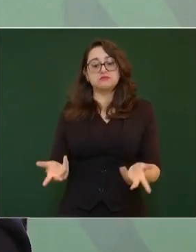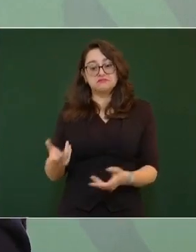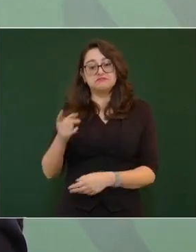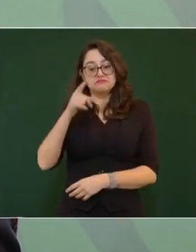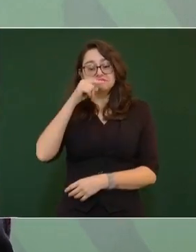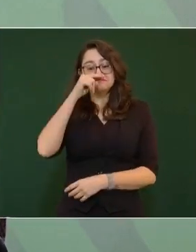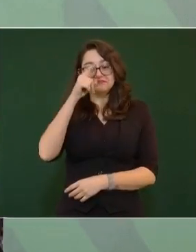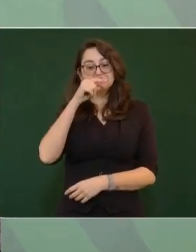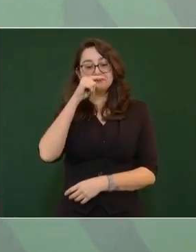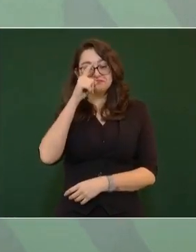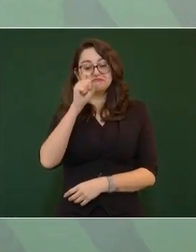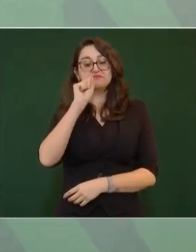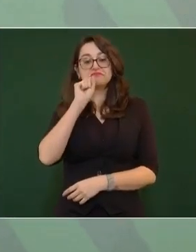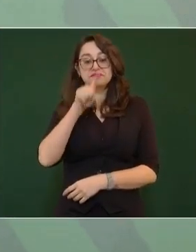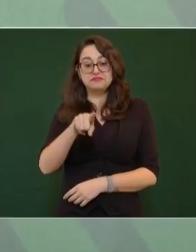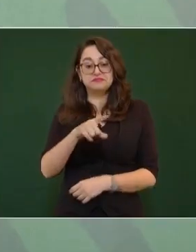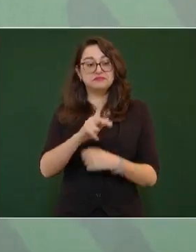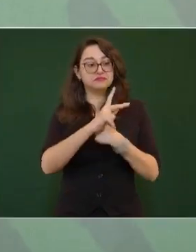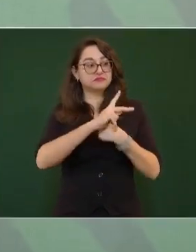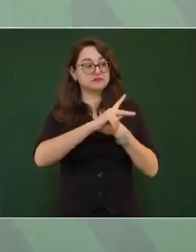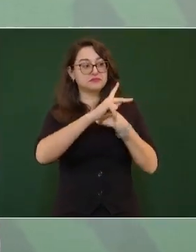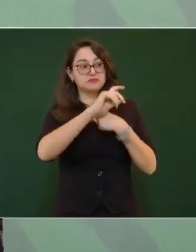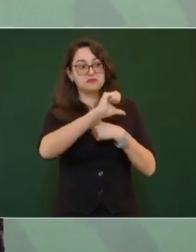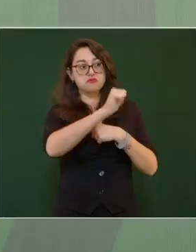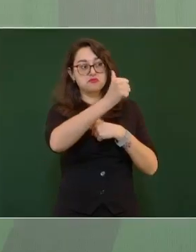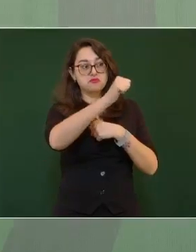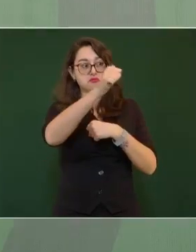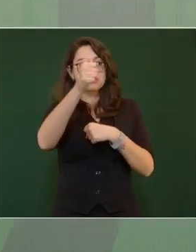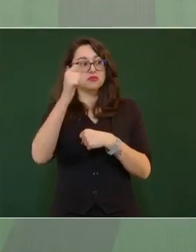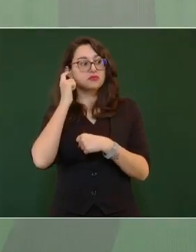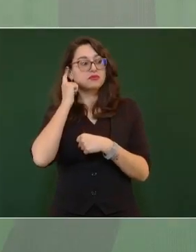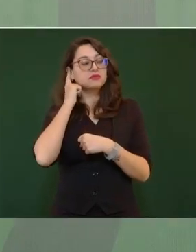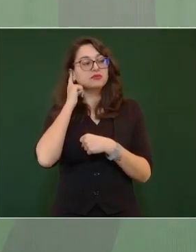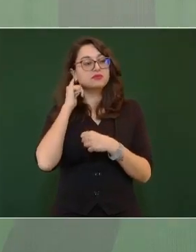presumir del extranjero, porque la mañanera